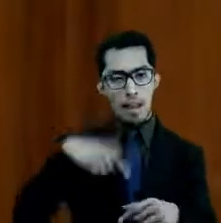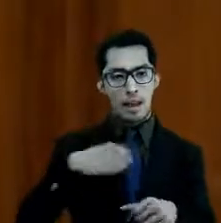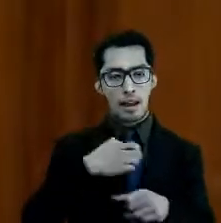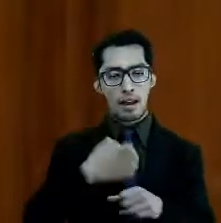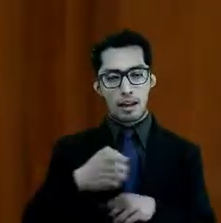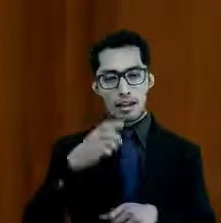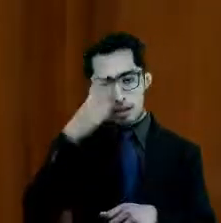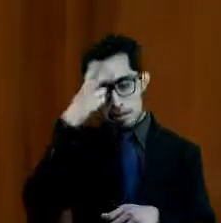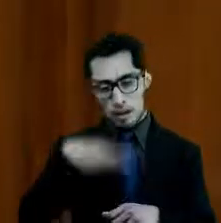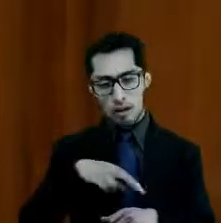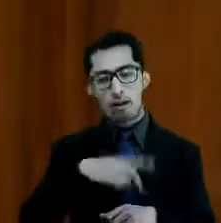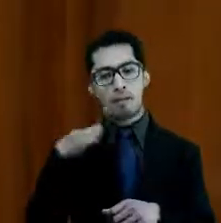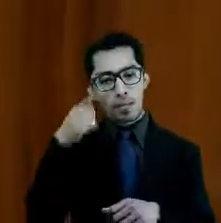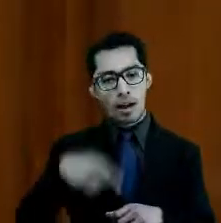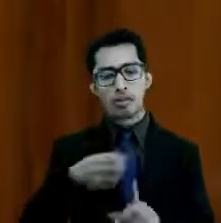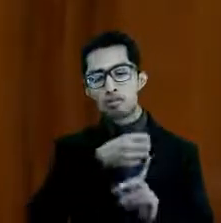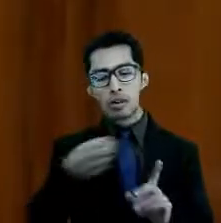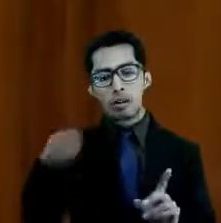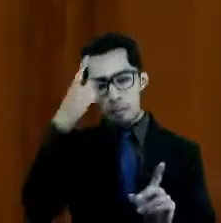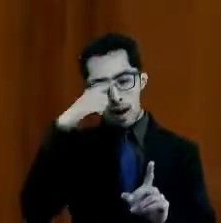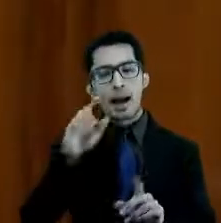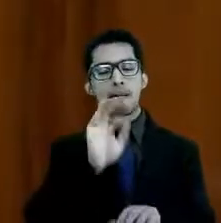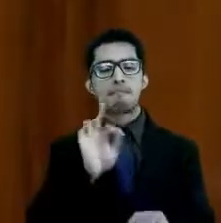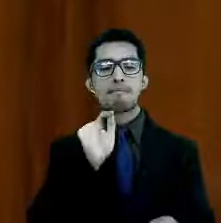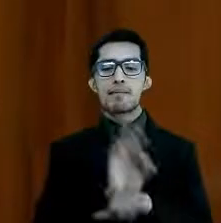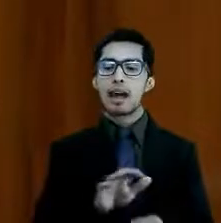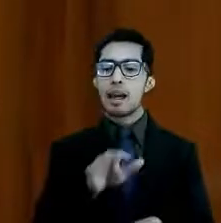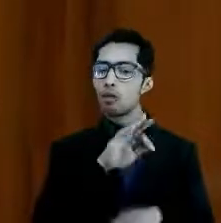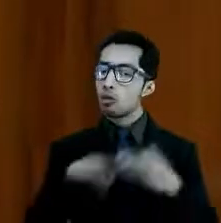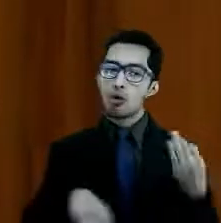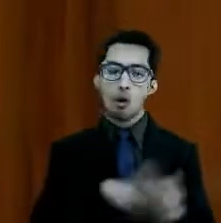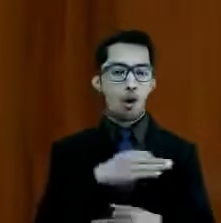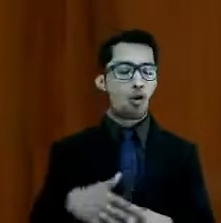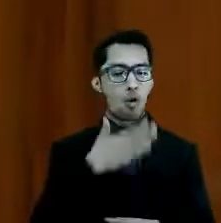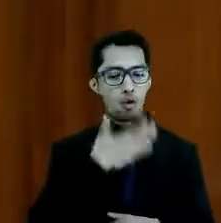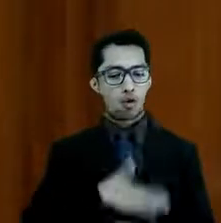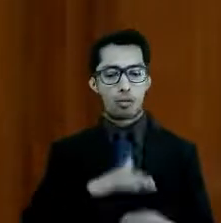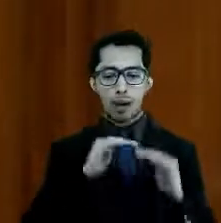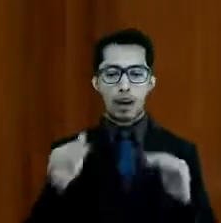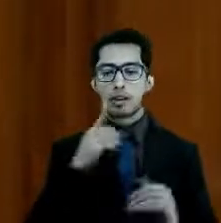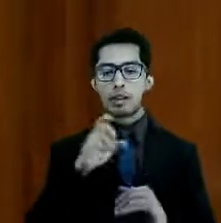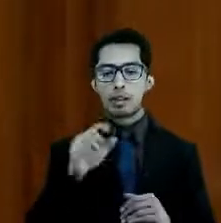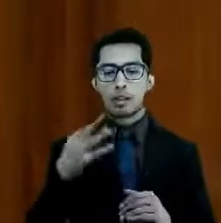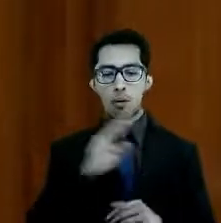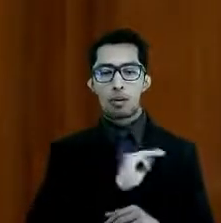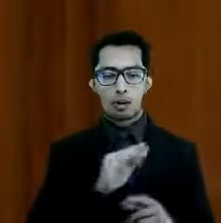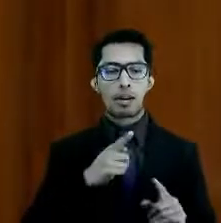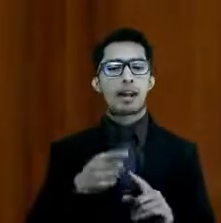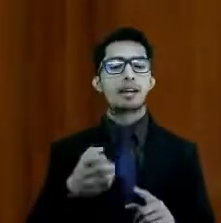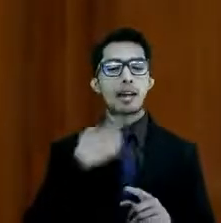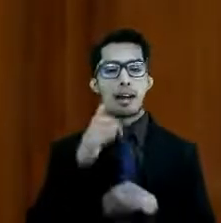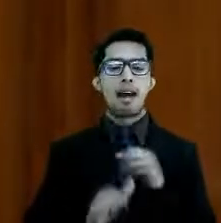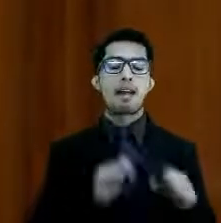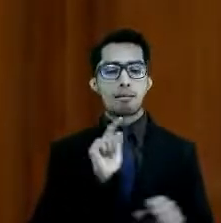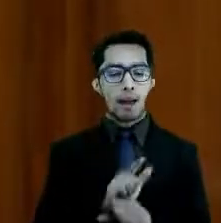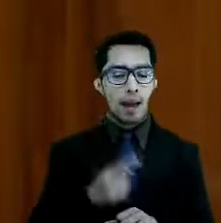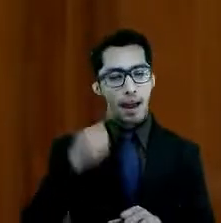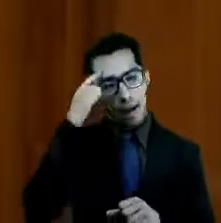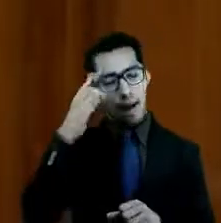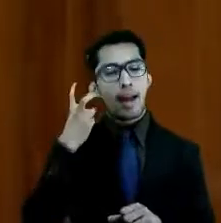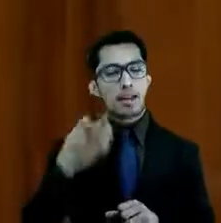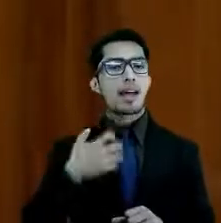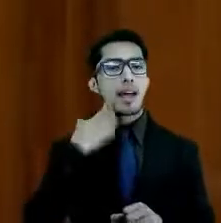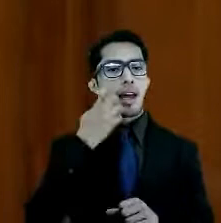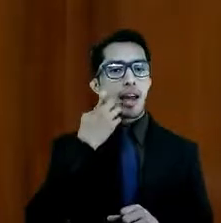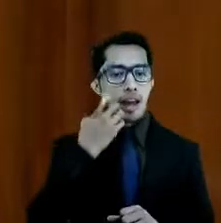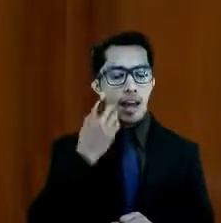y articulada para que tenga un impacto en los 125 municipios del Estado. Eso es lo que busca y esa es la idea y la intención de